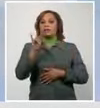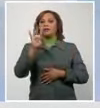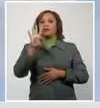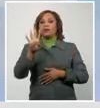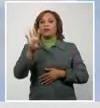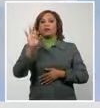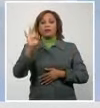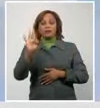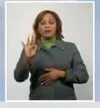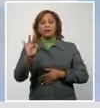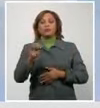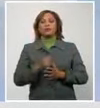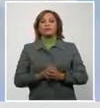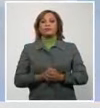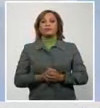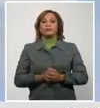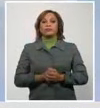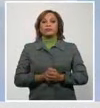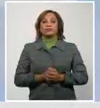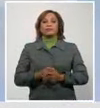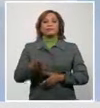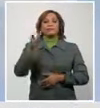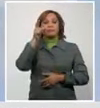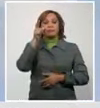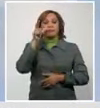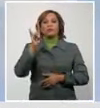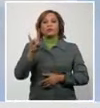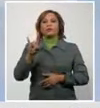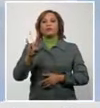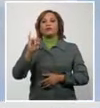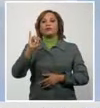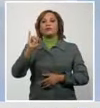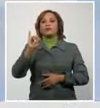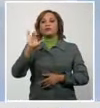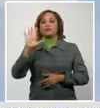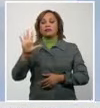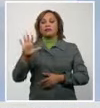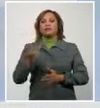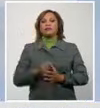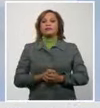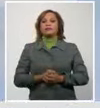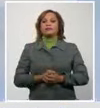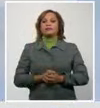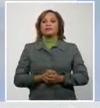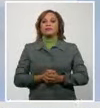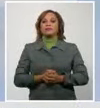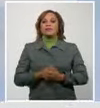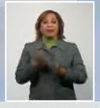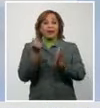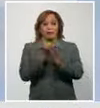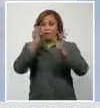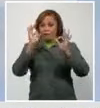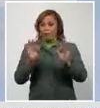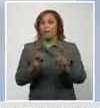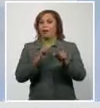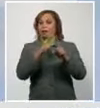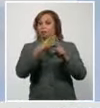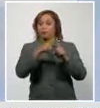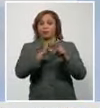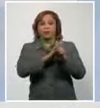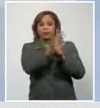1.948, en vigilancia 965 y confirmados, como también